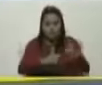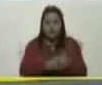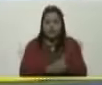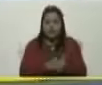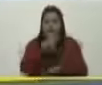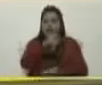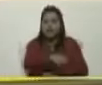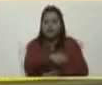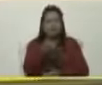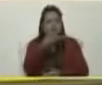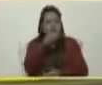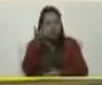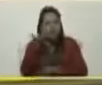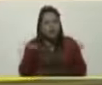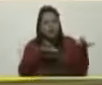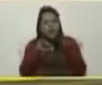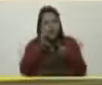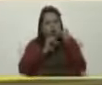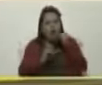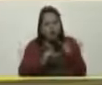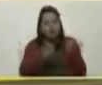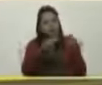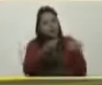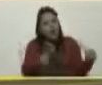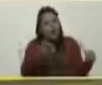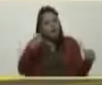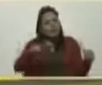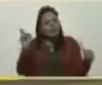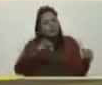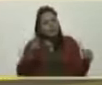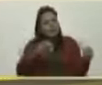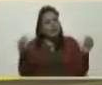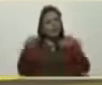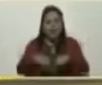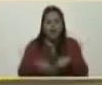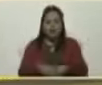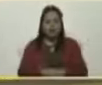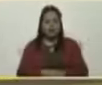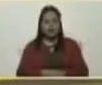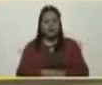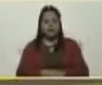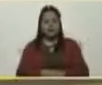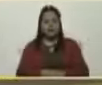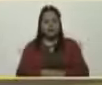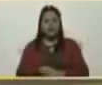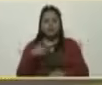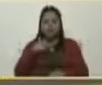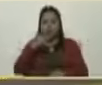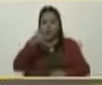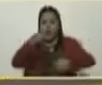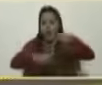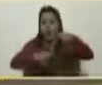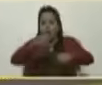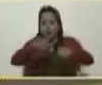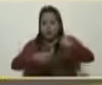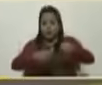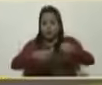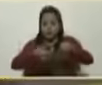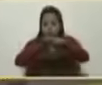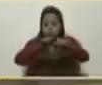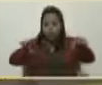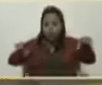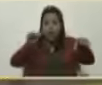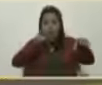del servicio de agua, pero no es suficiente, presidente. Cuento con un camión cisterna, ¿cómo sería